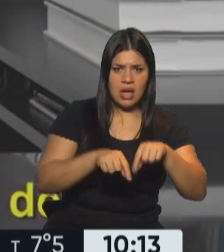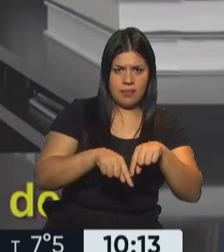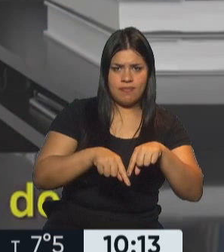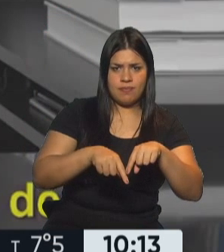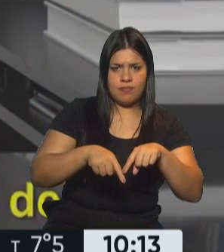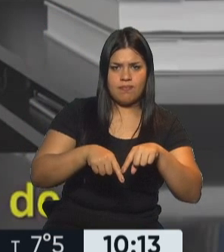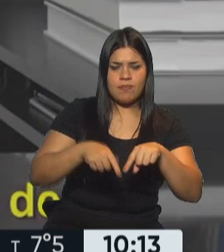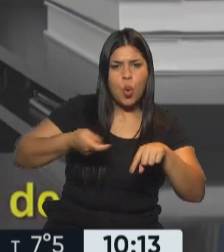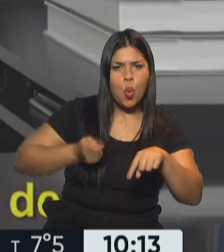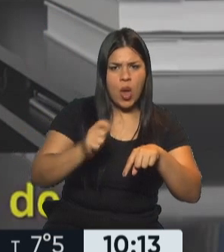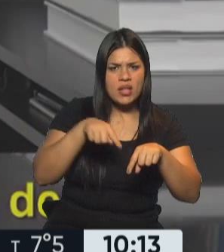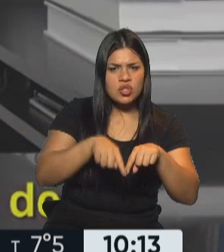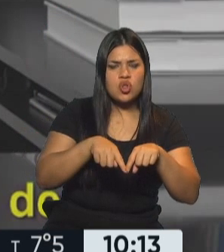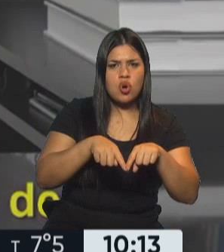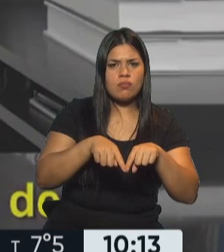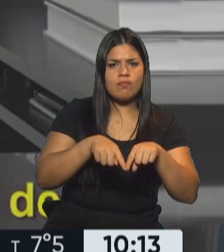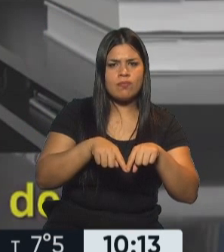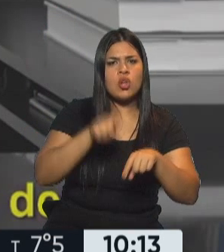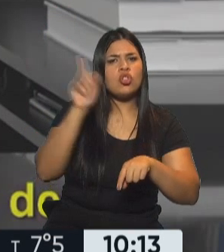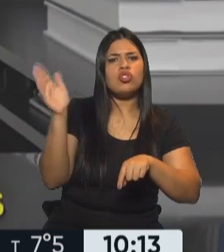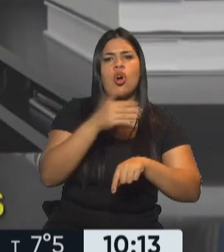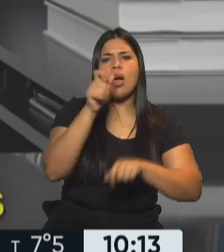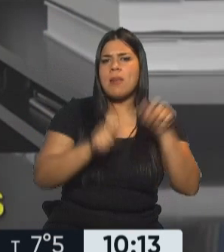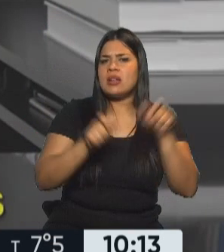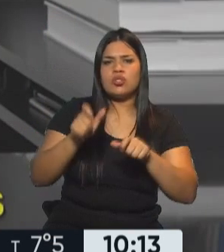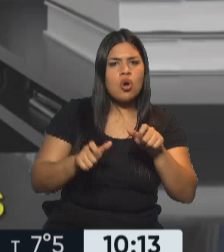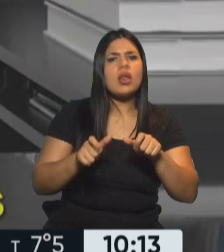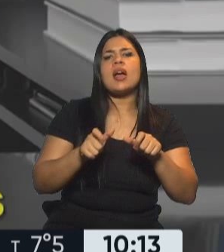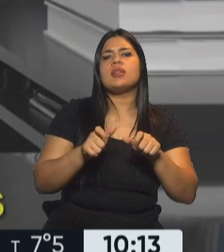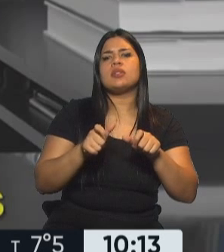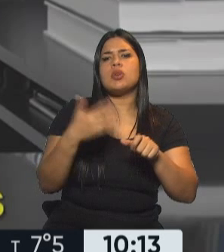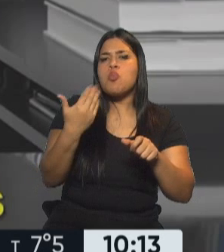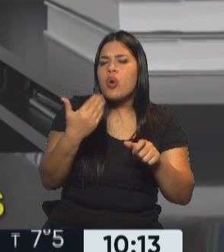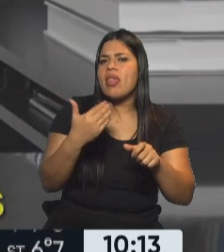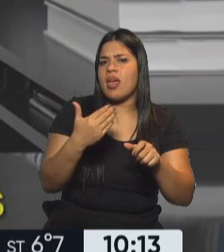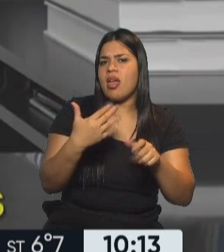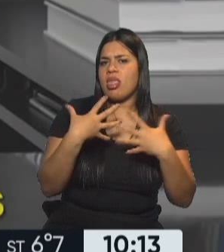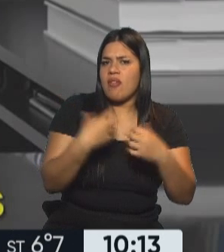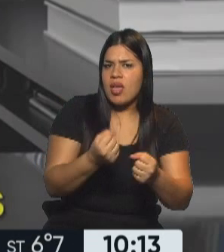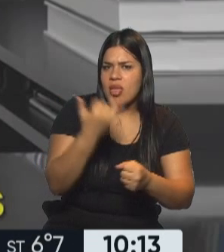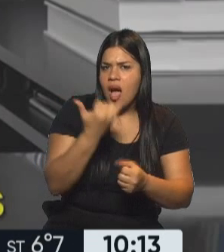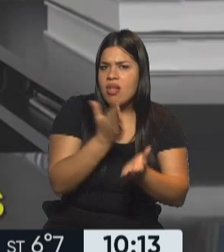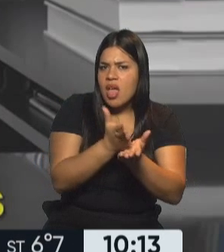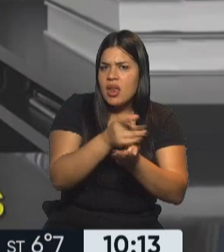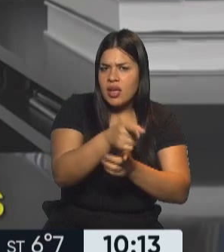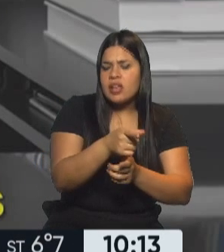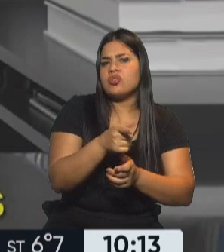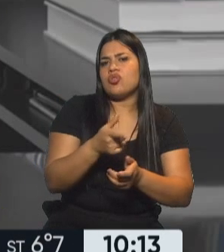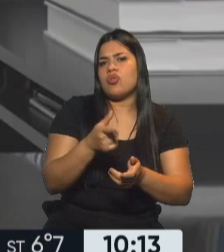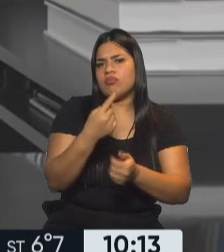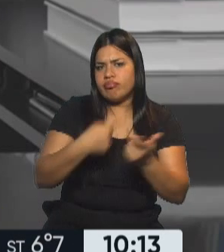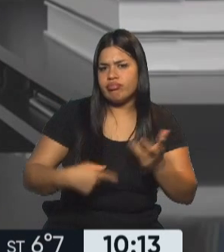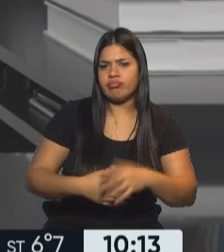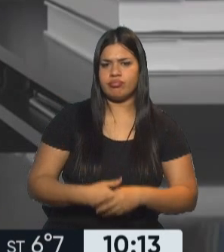judicial con todas las garantías propias de un Estado de Derecho emanadas de nuestra Constitución y de las convenciones